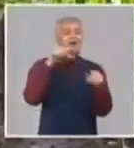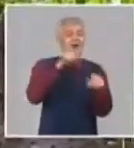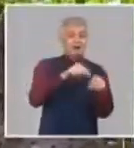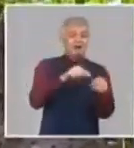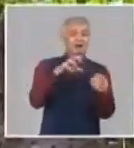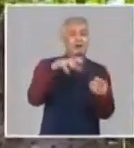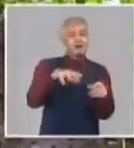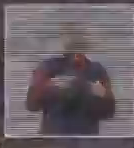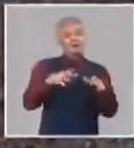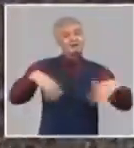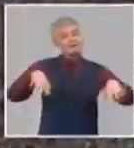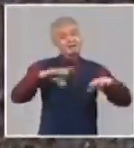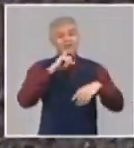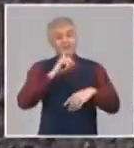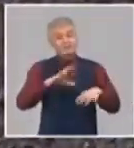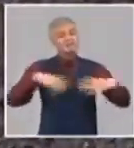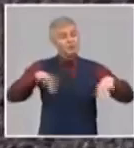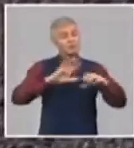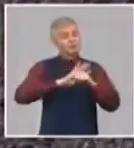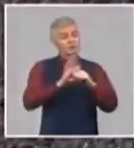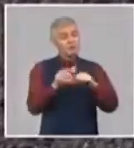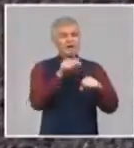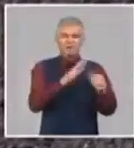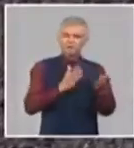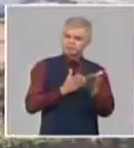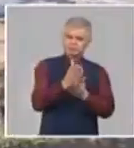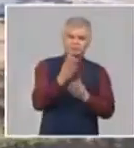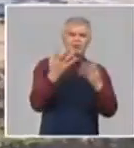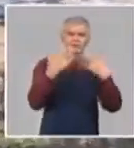vive el país continúan produciendo comida para el